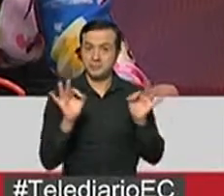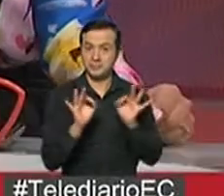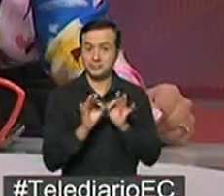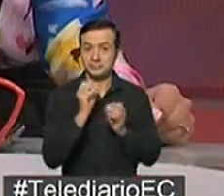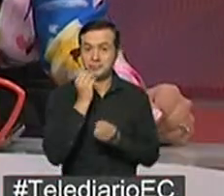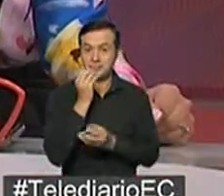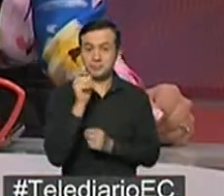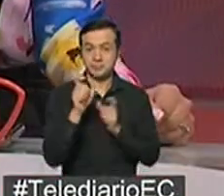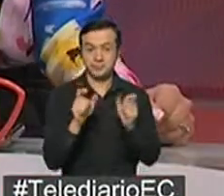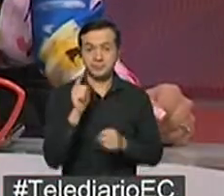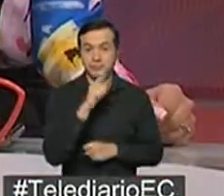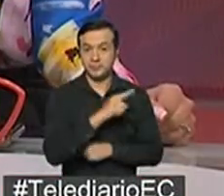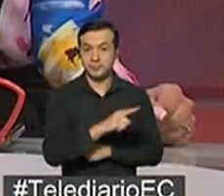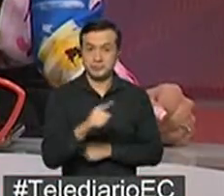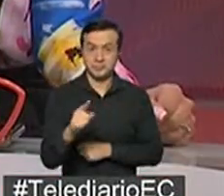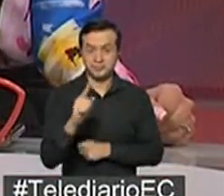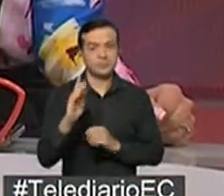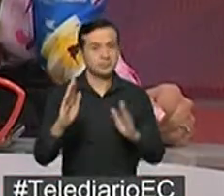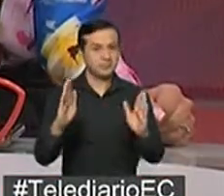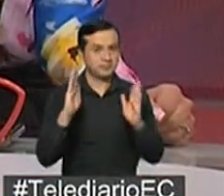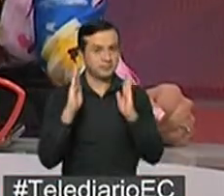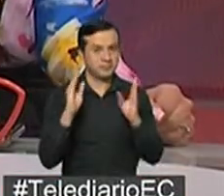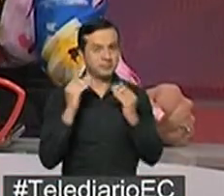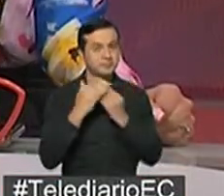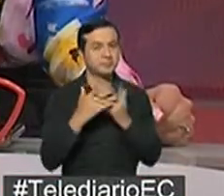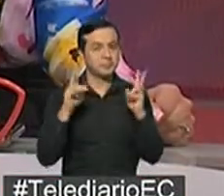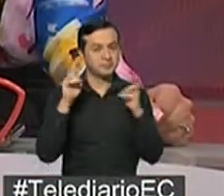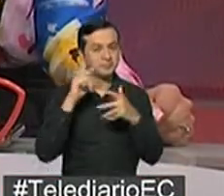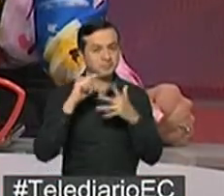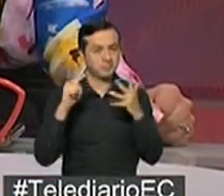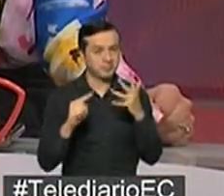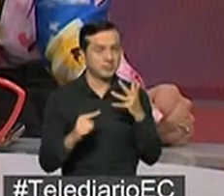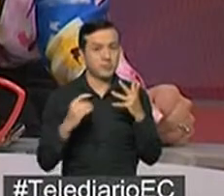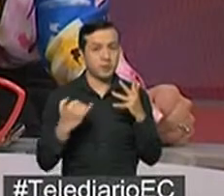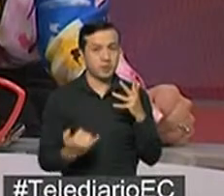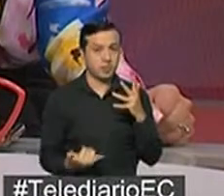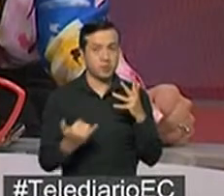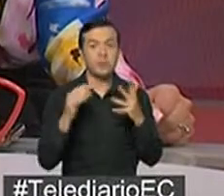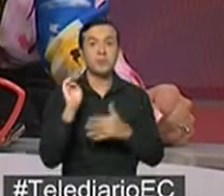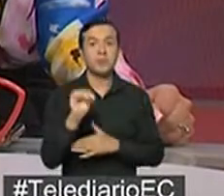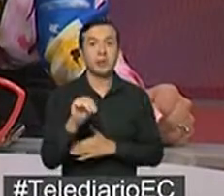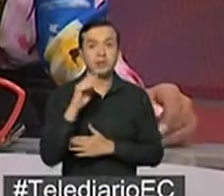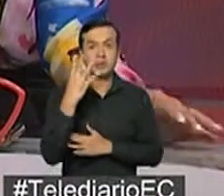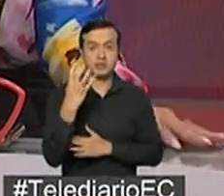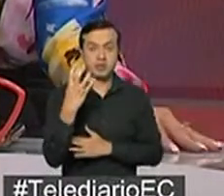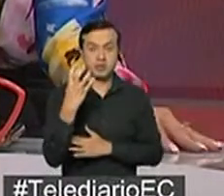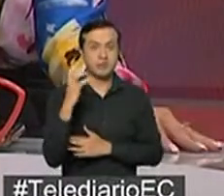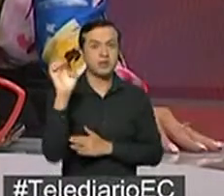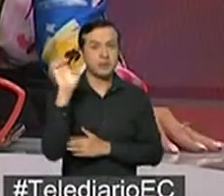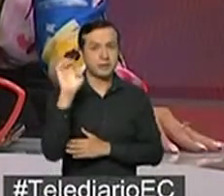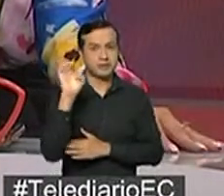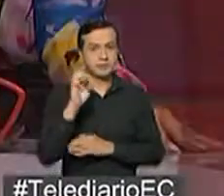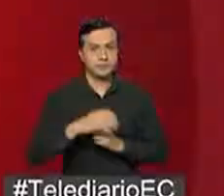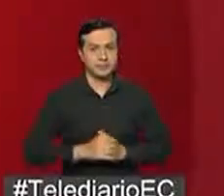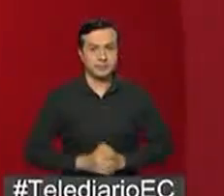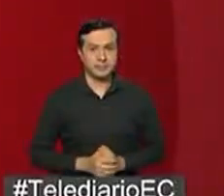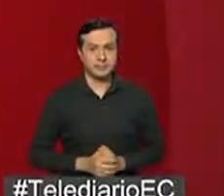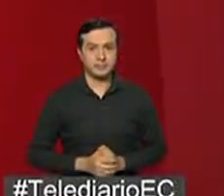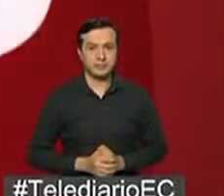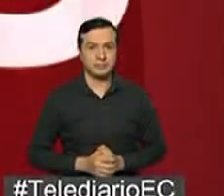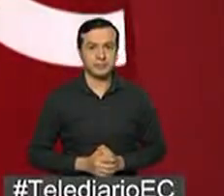compartir con cada uno de ustedes así que presta atención a nuestros titulares de hoy martes 14 de enero